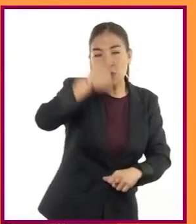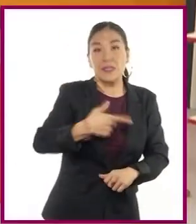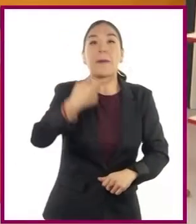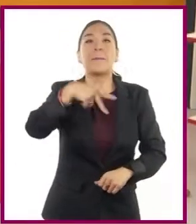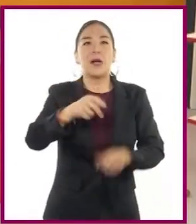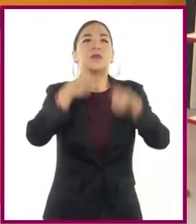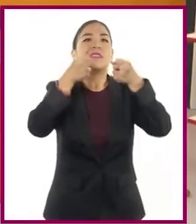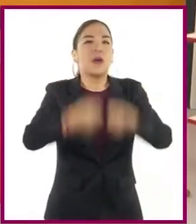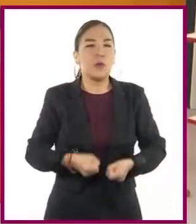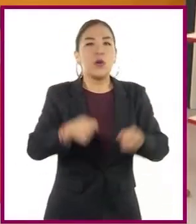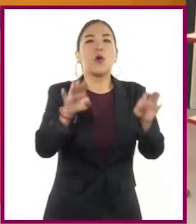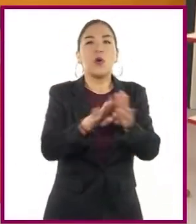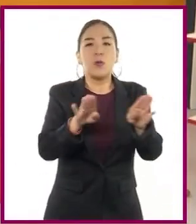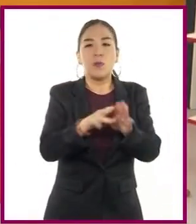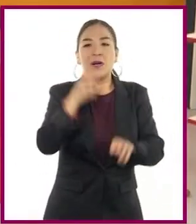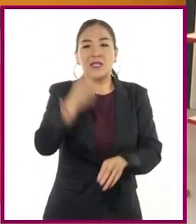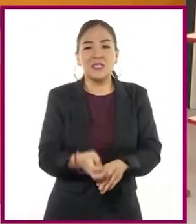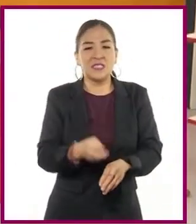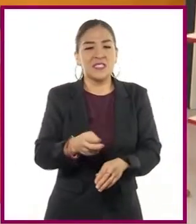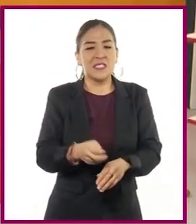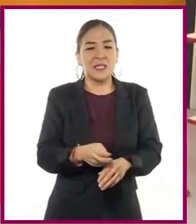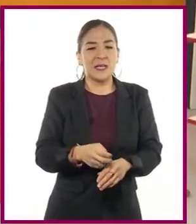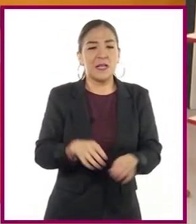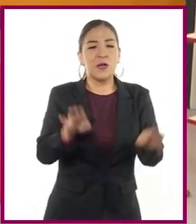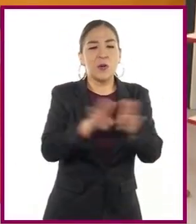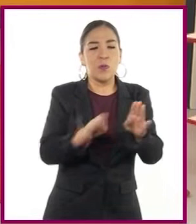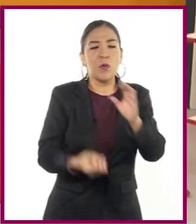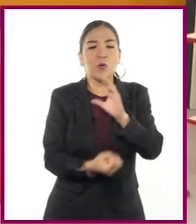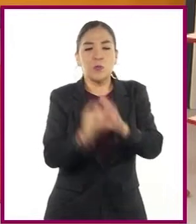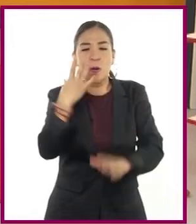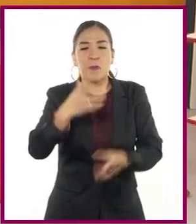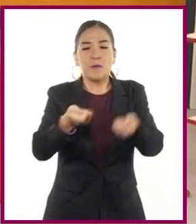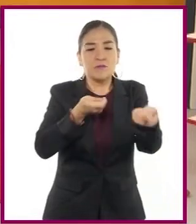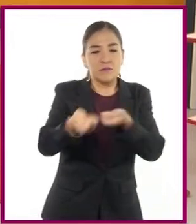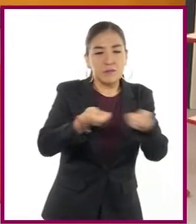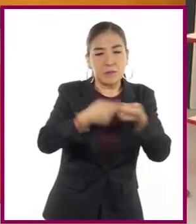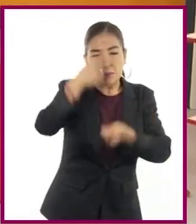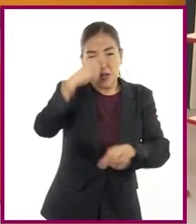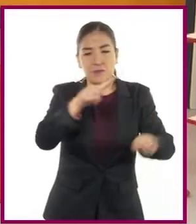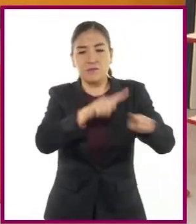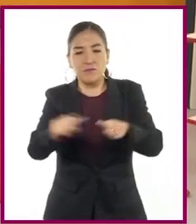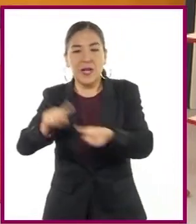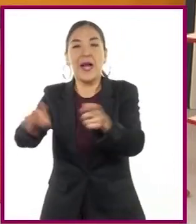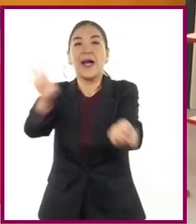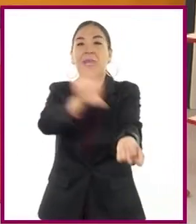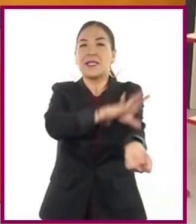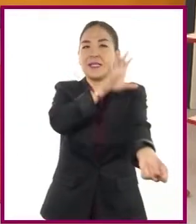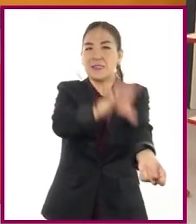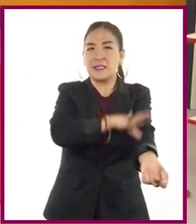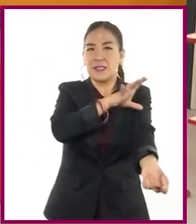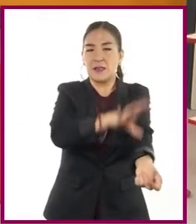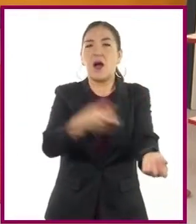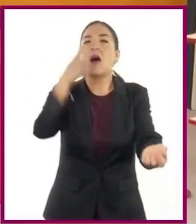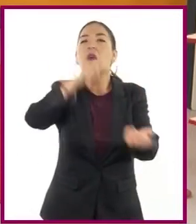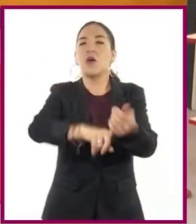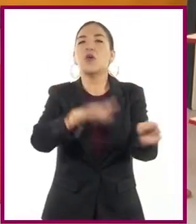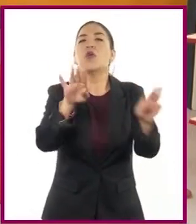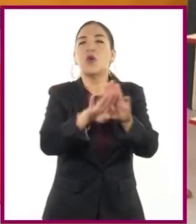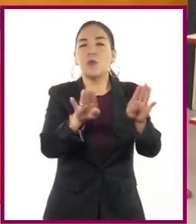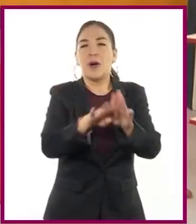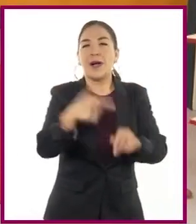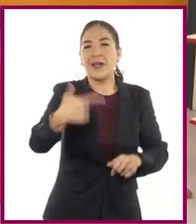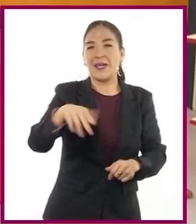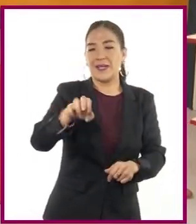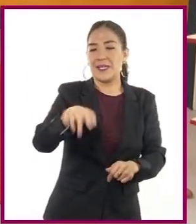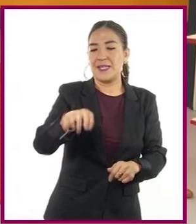seguridad en el siglo XIX llevó a innovar el manejo y generación de la electricidad mediante la creación de los